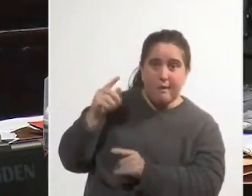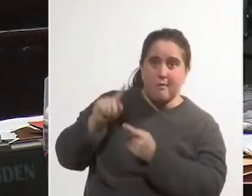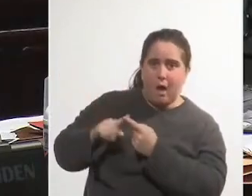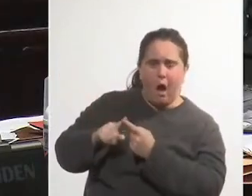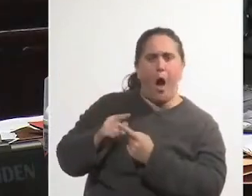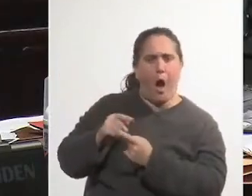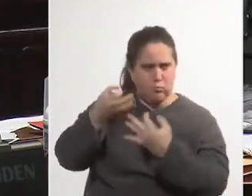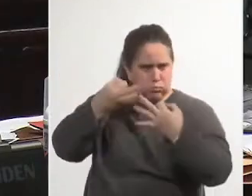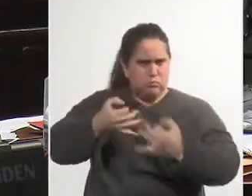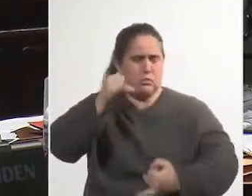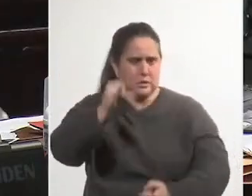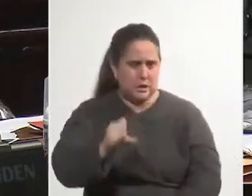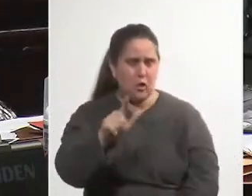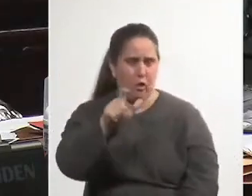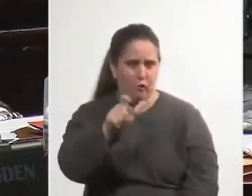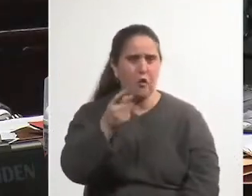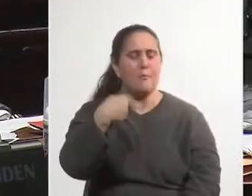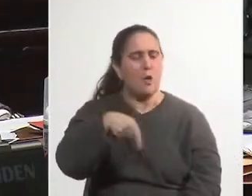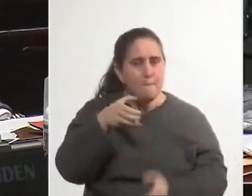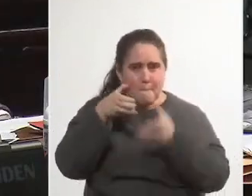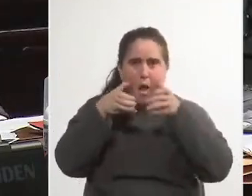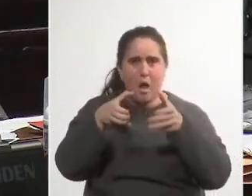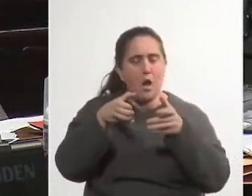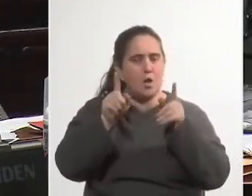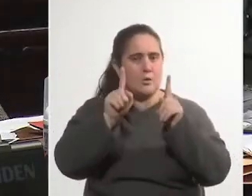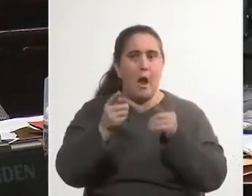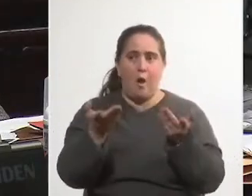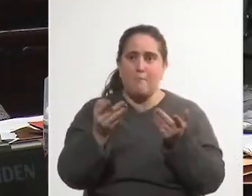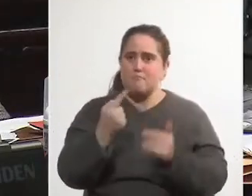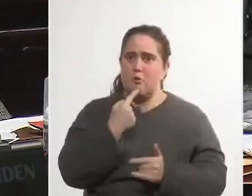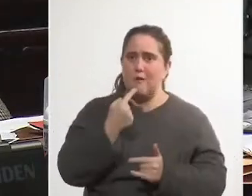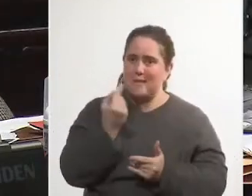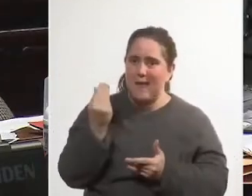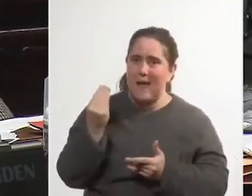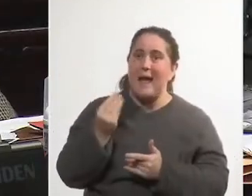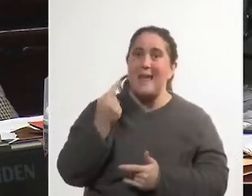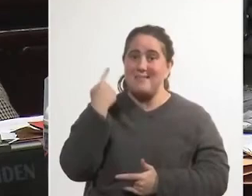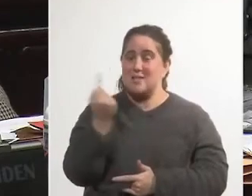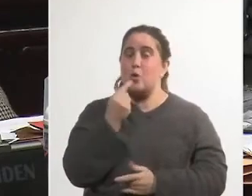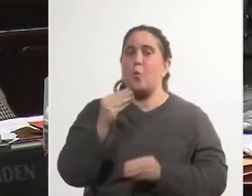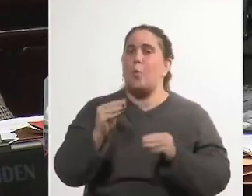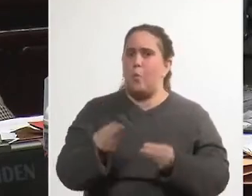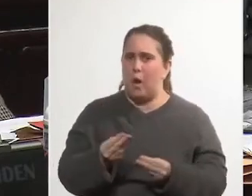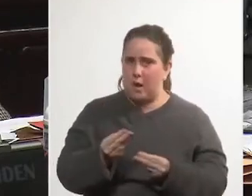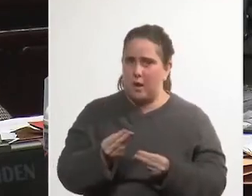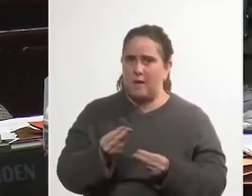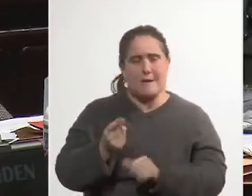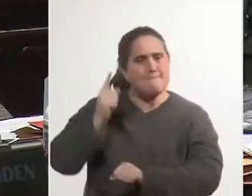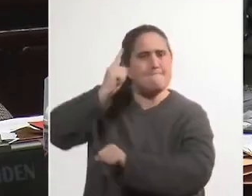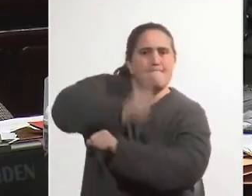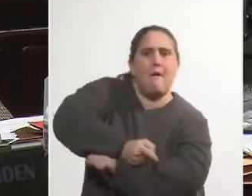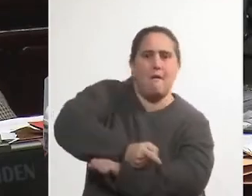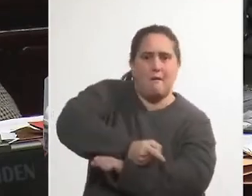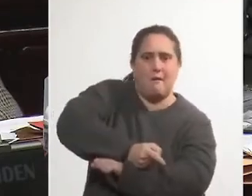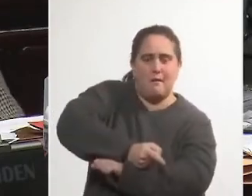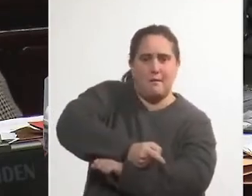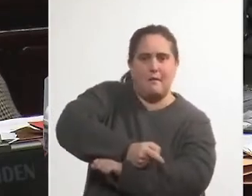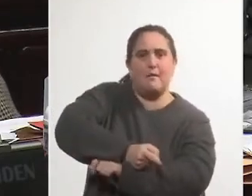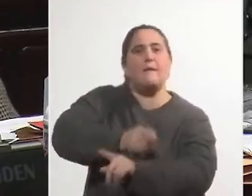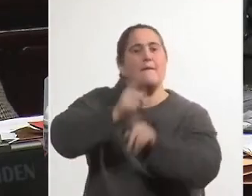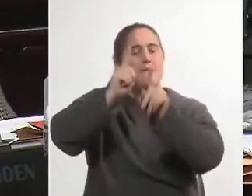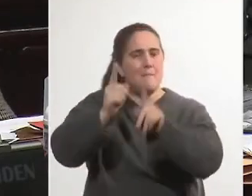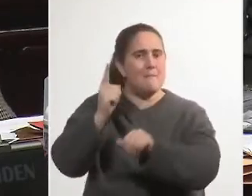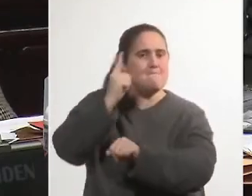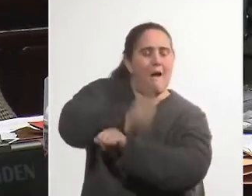pero quiero advertir contra un peligro que se está dando en la política internacional, que es de imponerle y sobre